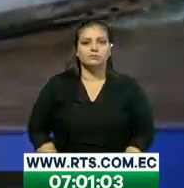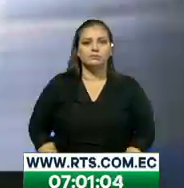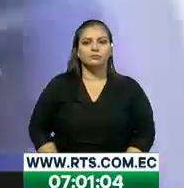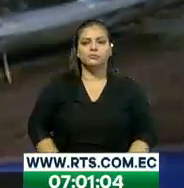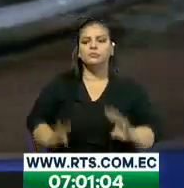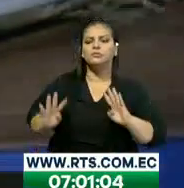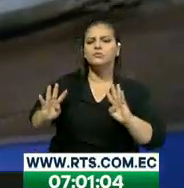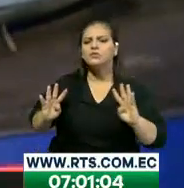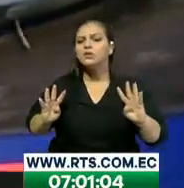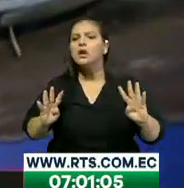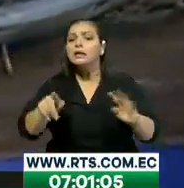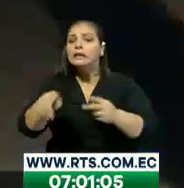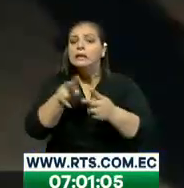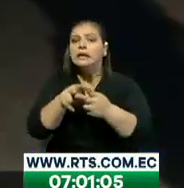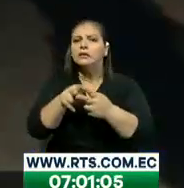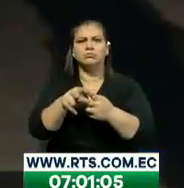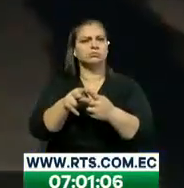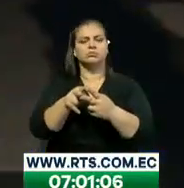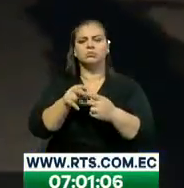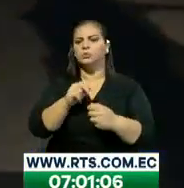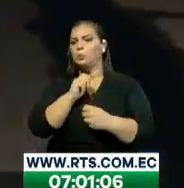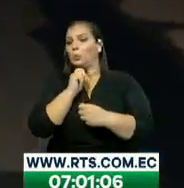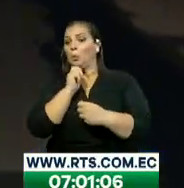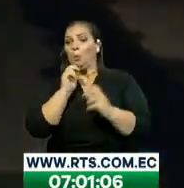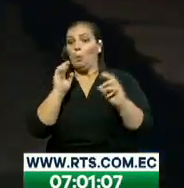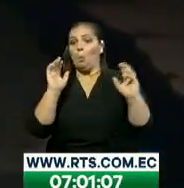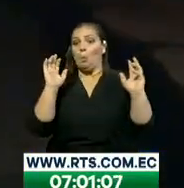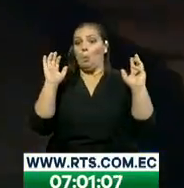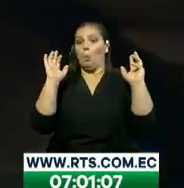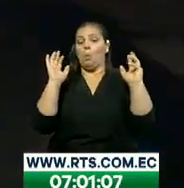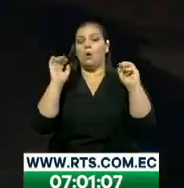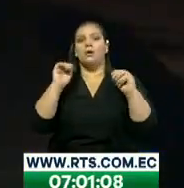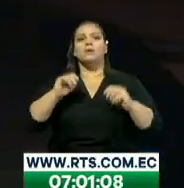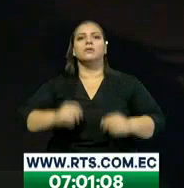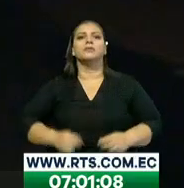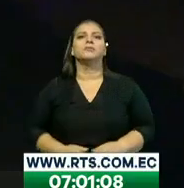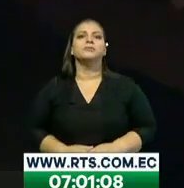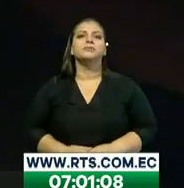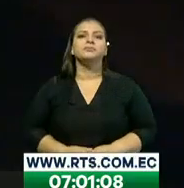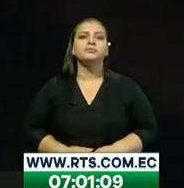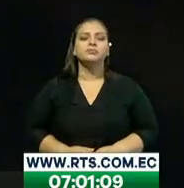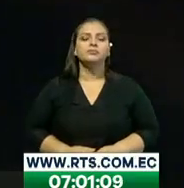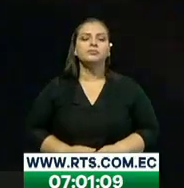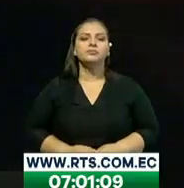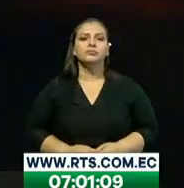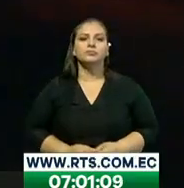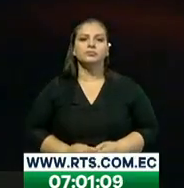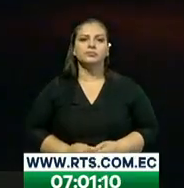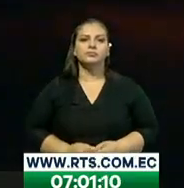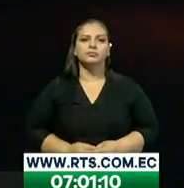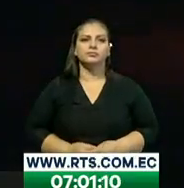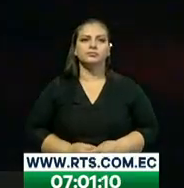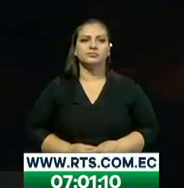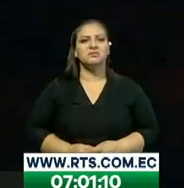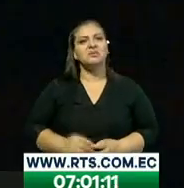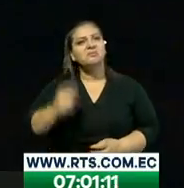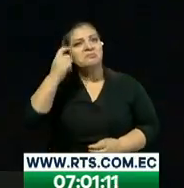los habitantes de la zona. Se cree que por cuanto no era del sector, desconocía la